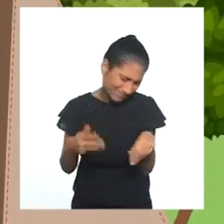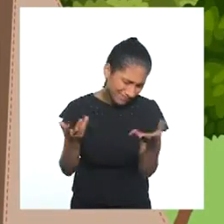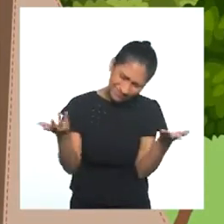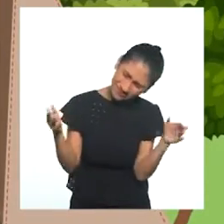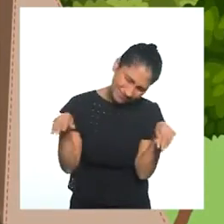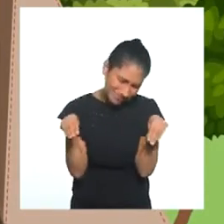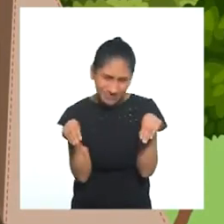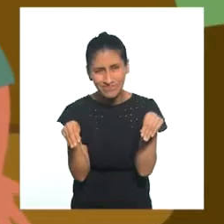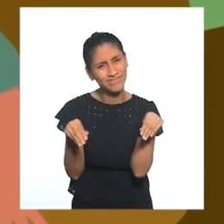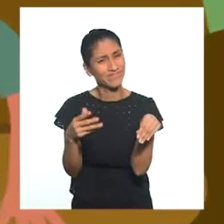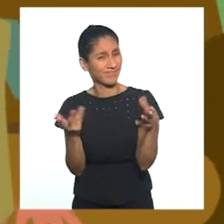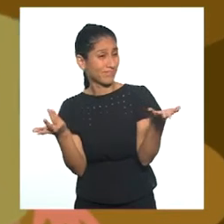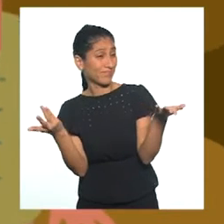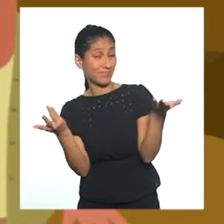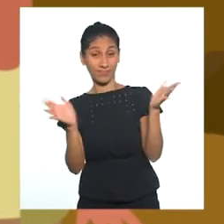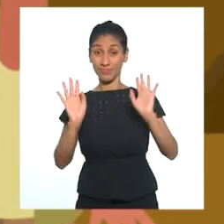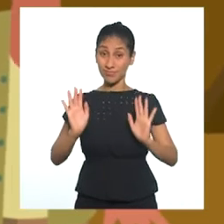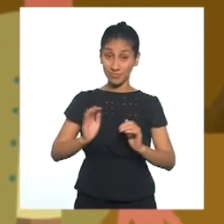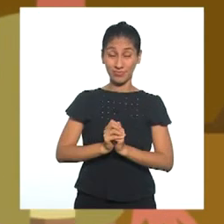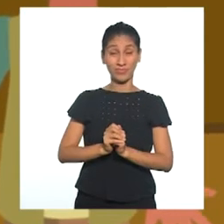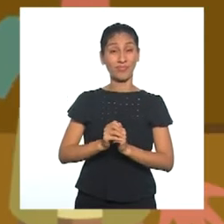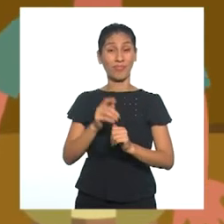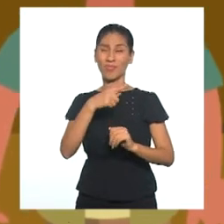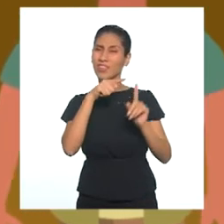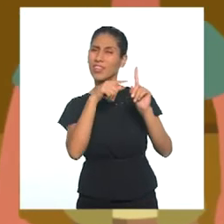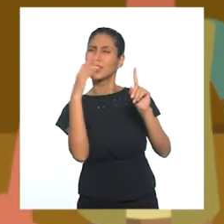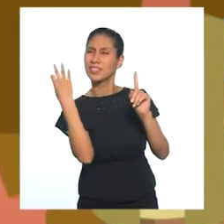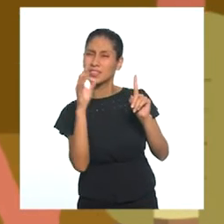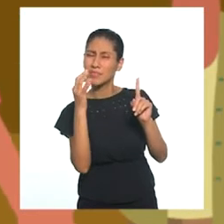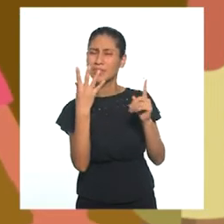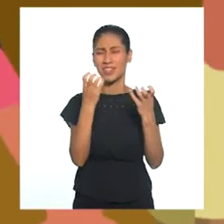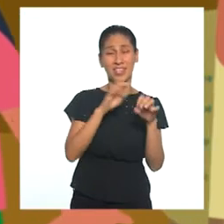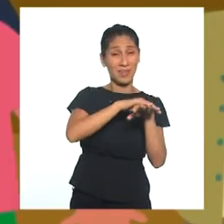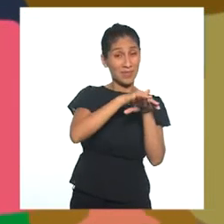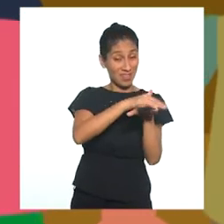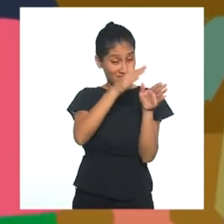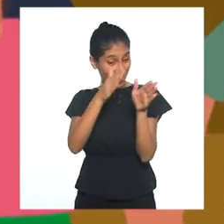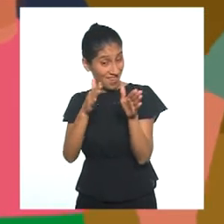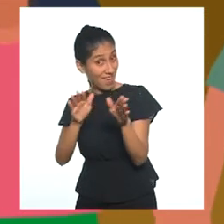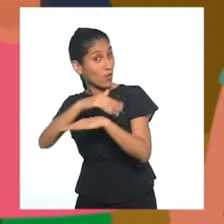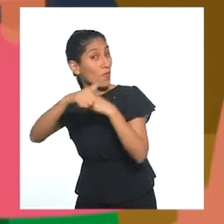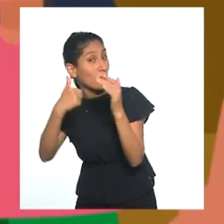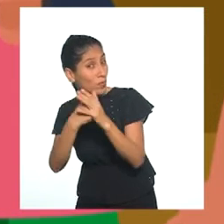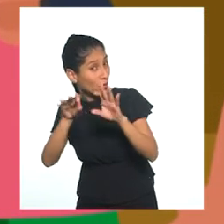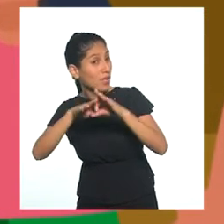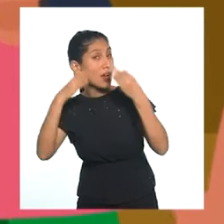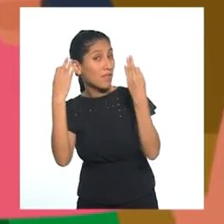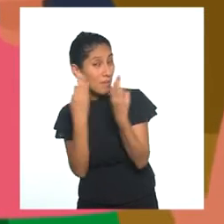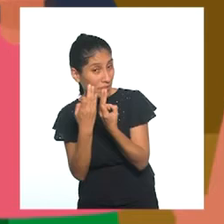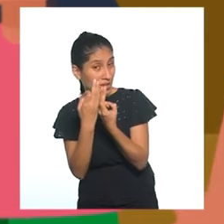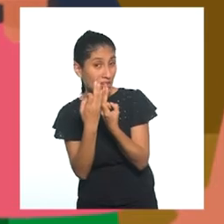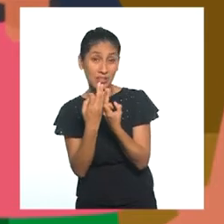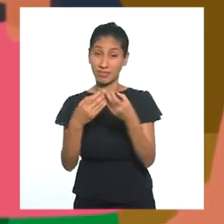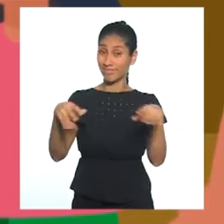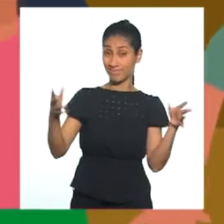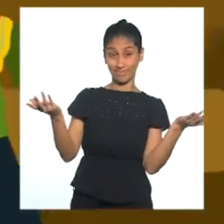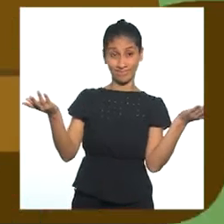terrible! Sí. Él siempre quiere planear actividades con todo.